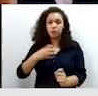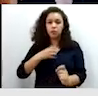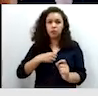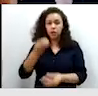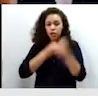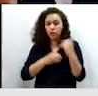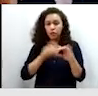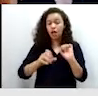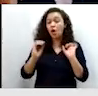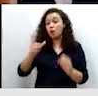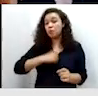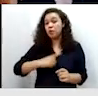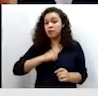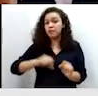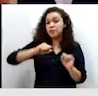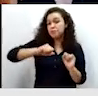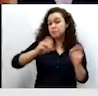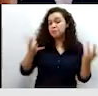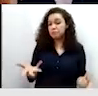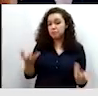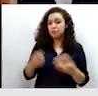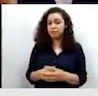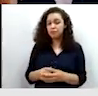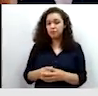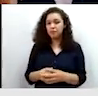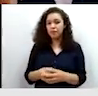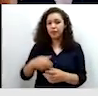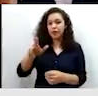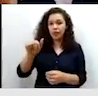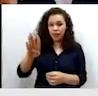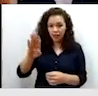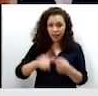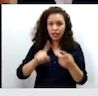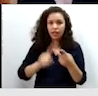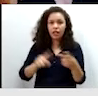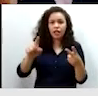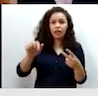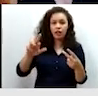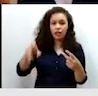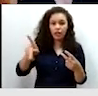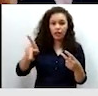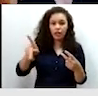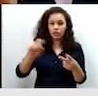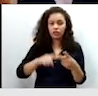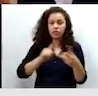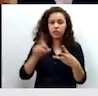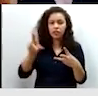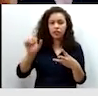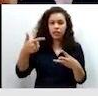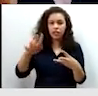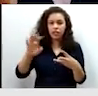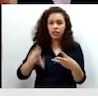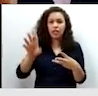o la orina. Entonces, aquí serían como la rabia, rickettsiosis, dengue, tenemos enfermedad de Chagas por una picadura de